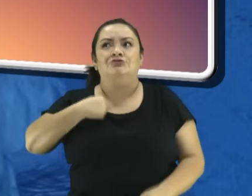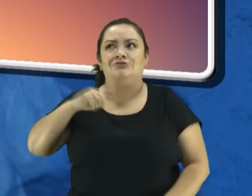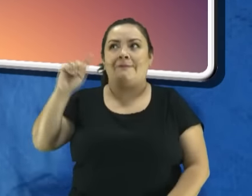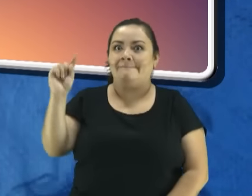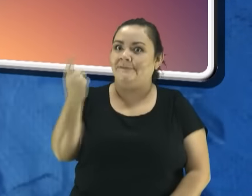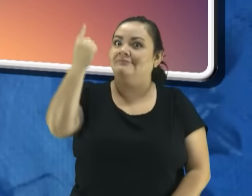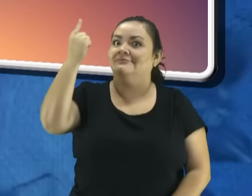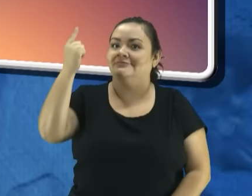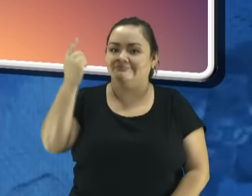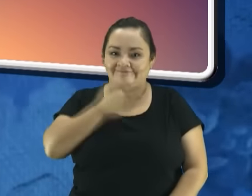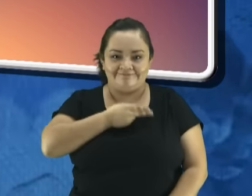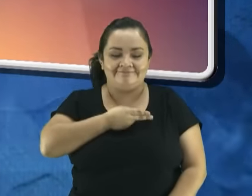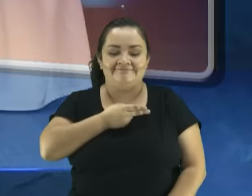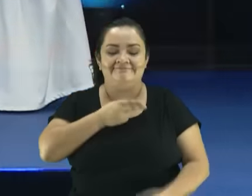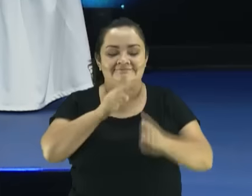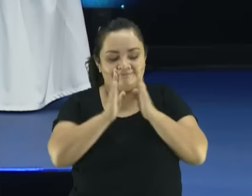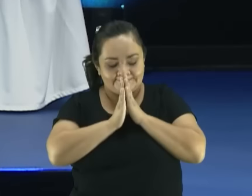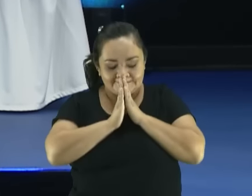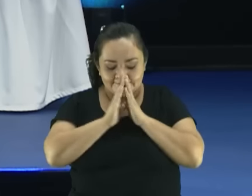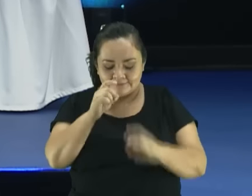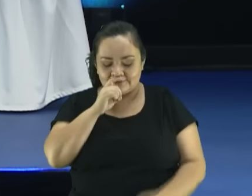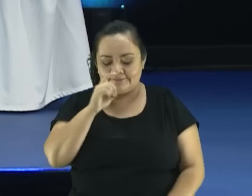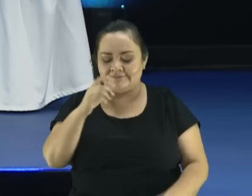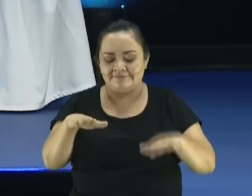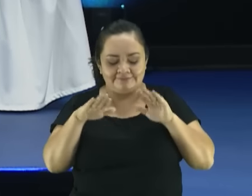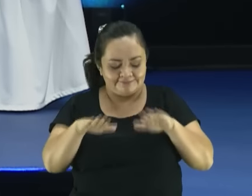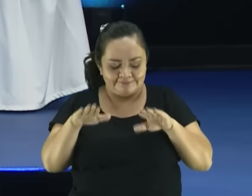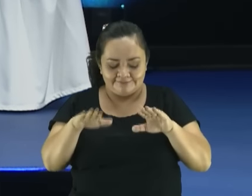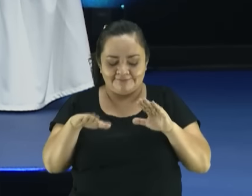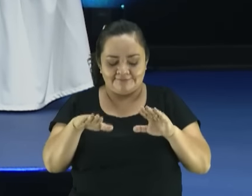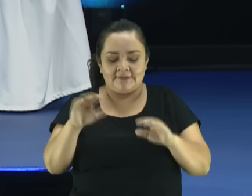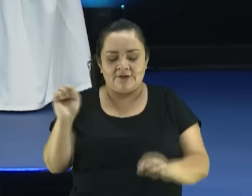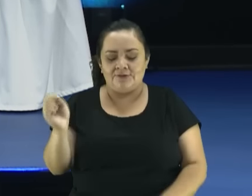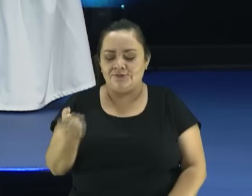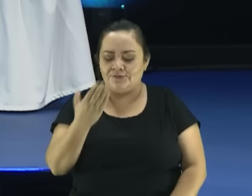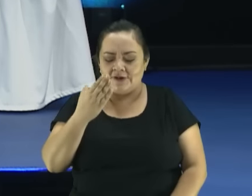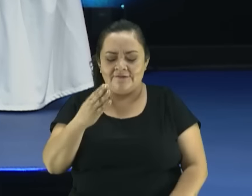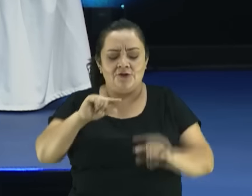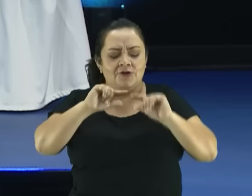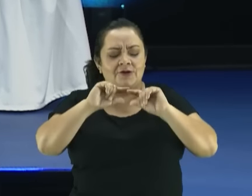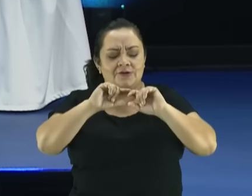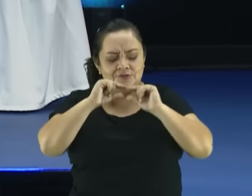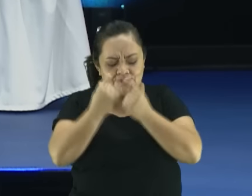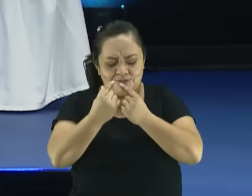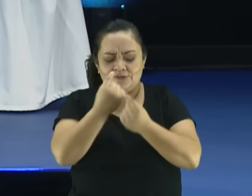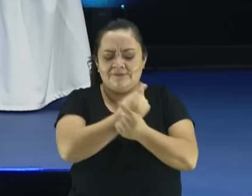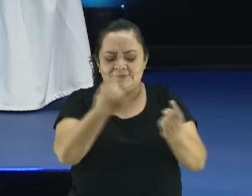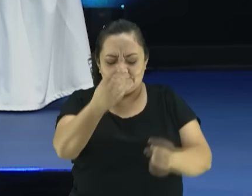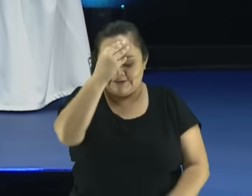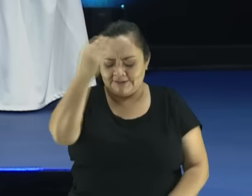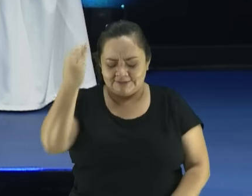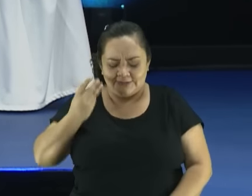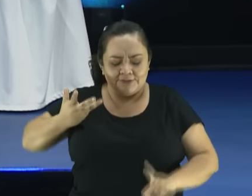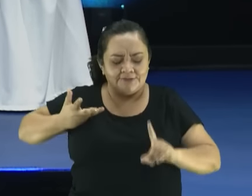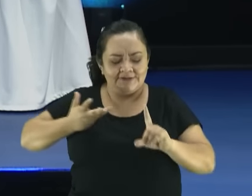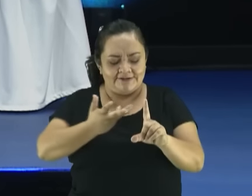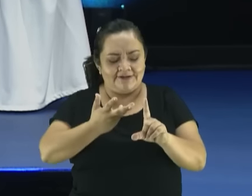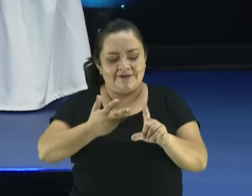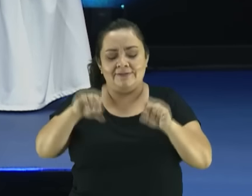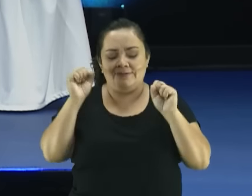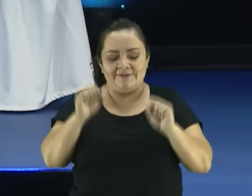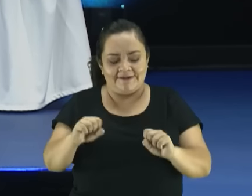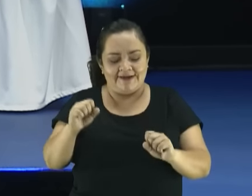primero oremos al señor padre que prio tener una nueva promoción de líderes qué privilegio poder seguir